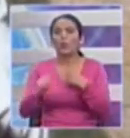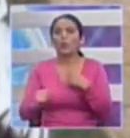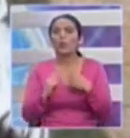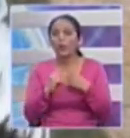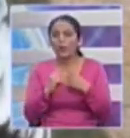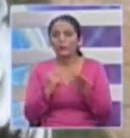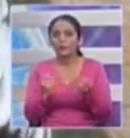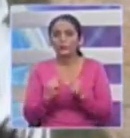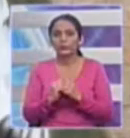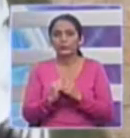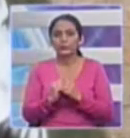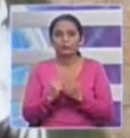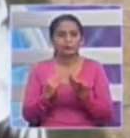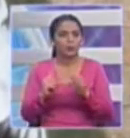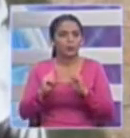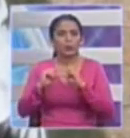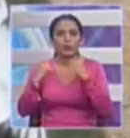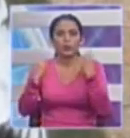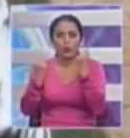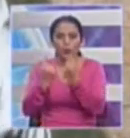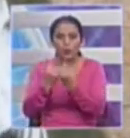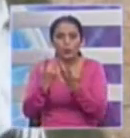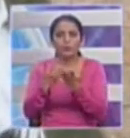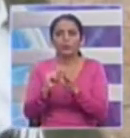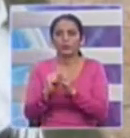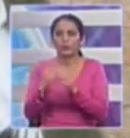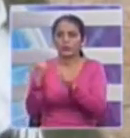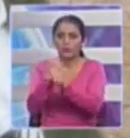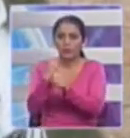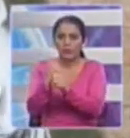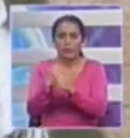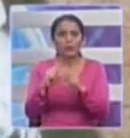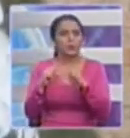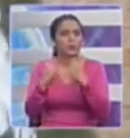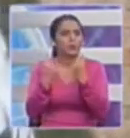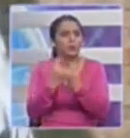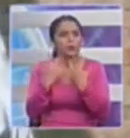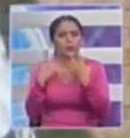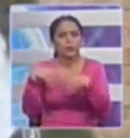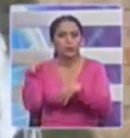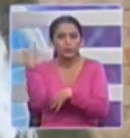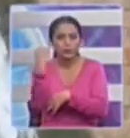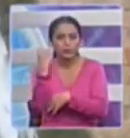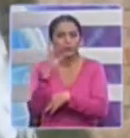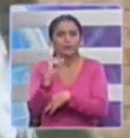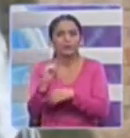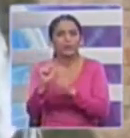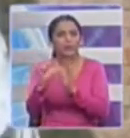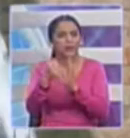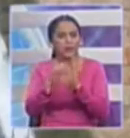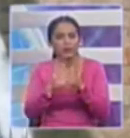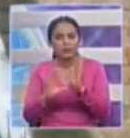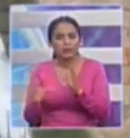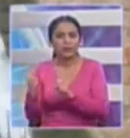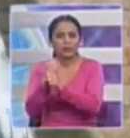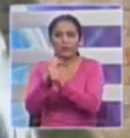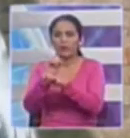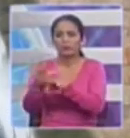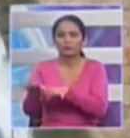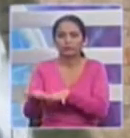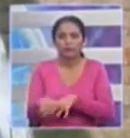de comunicación, gremios empresariales, gremios industriales, gremios artesanales, campesinos, obreros del